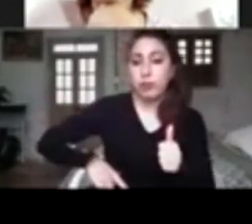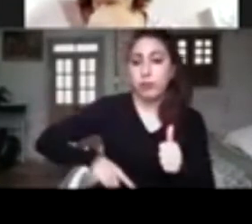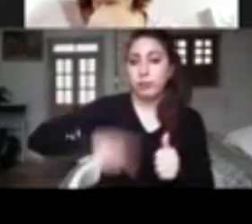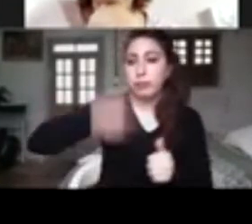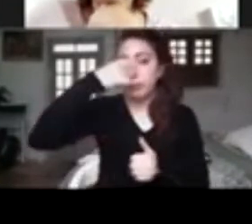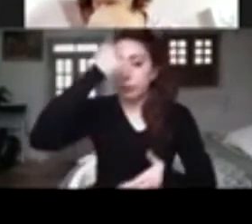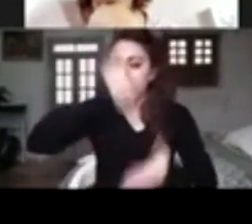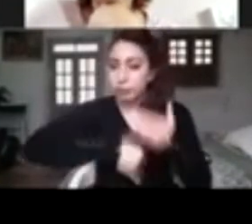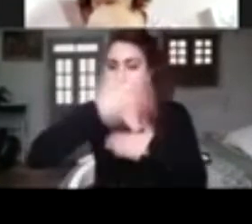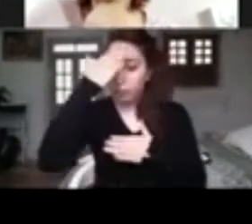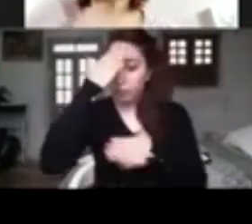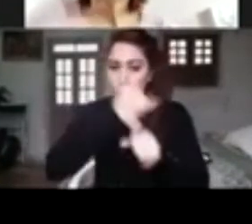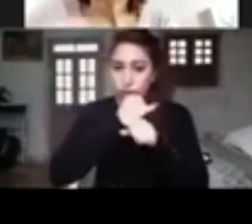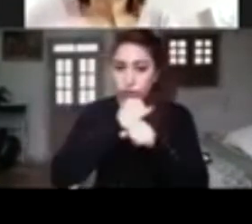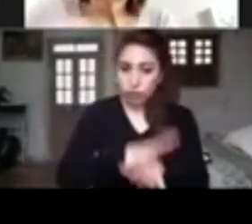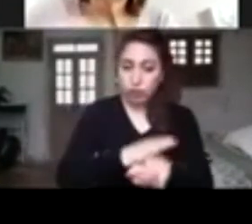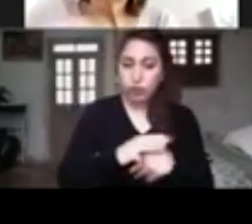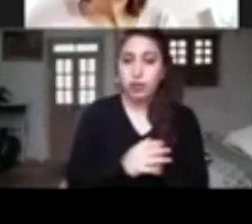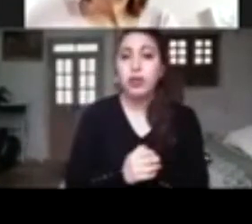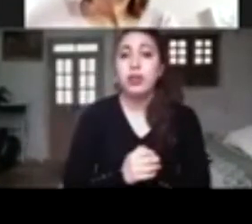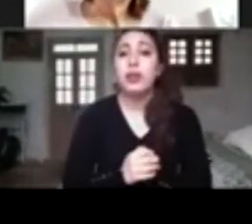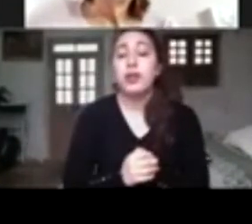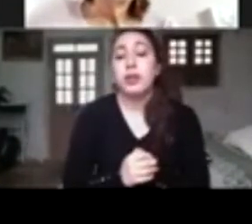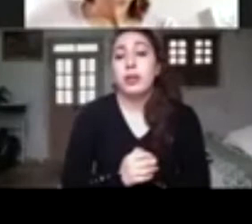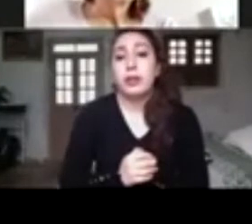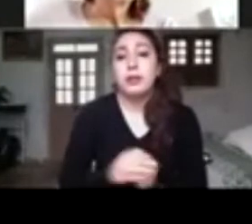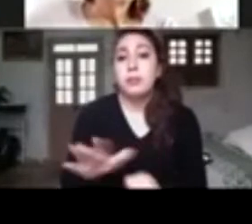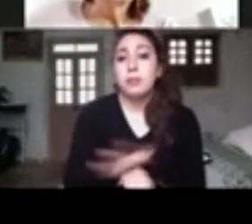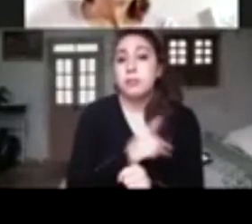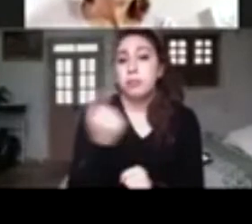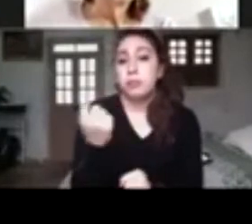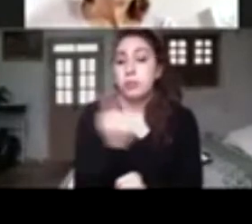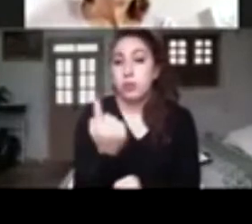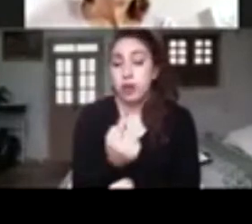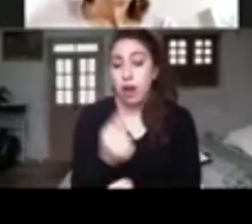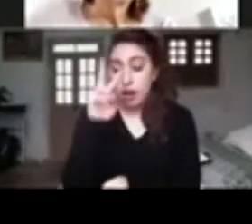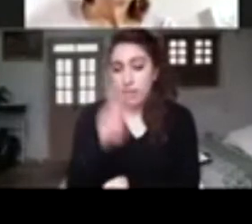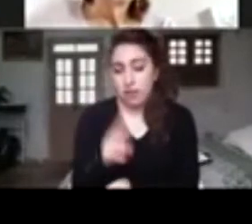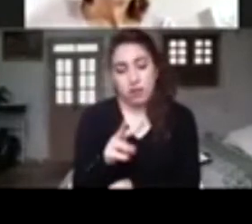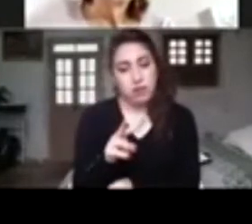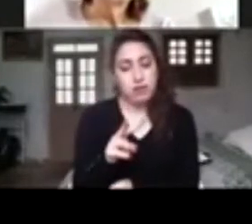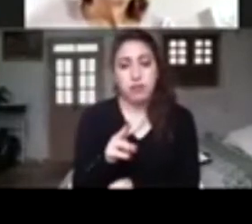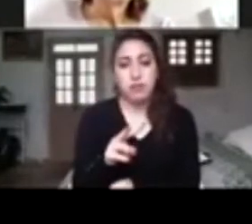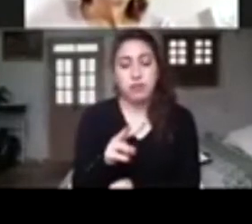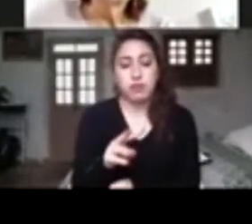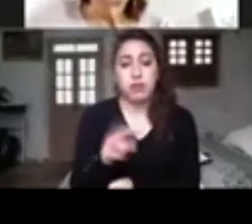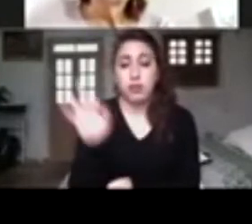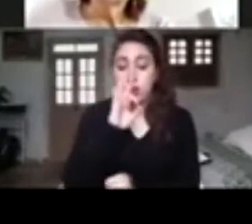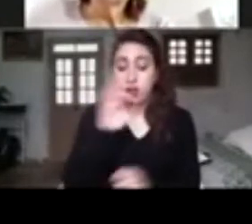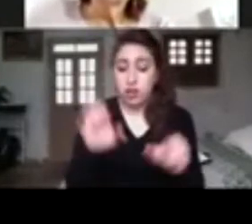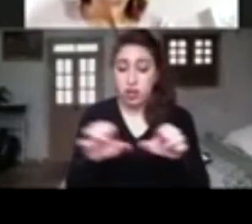porque justo en esta interacción es lo que permite encontrarnos aquí.